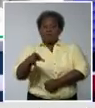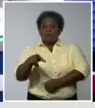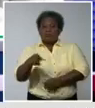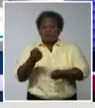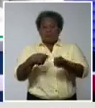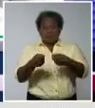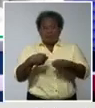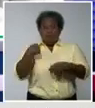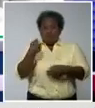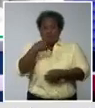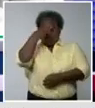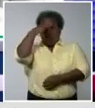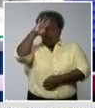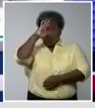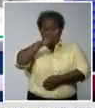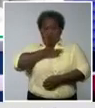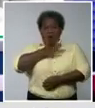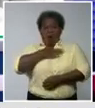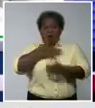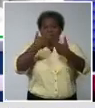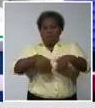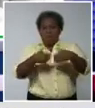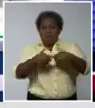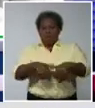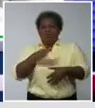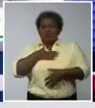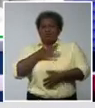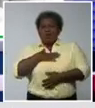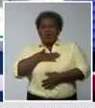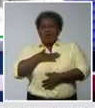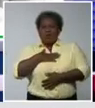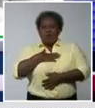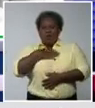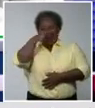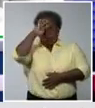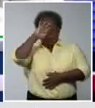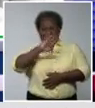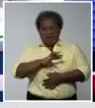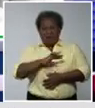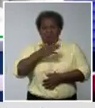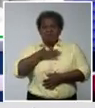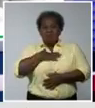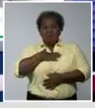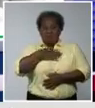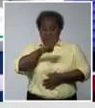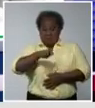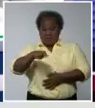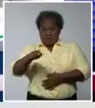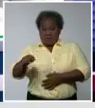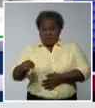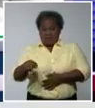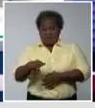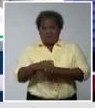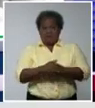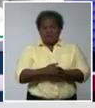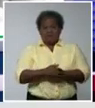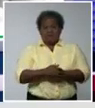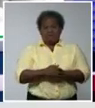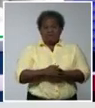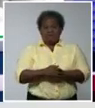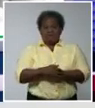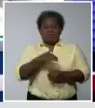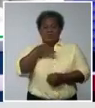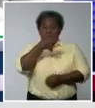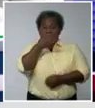produciendo nuestras propias vacunas para nuestros cubanas y cubanos. Y le decía a